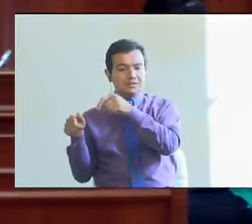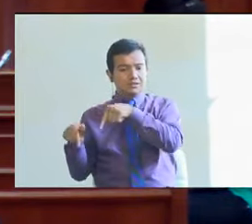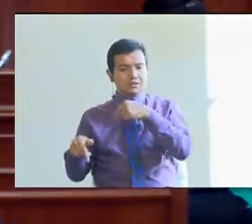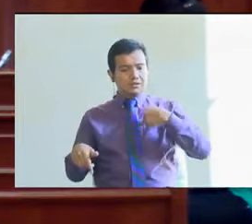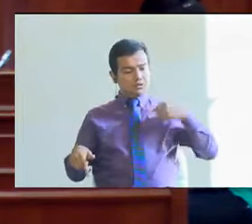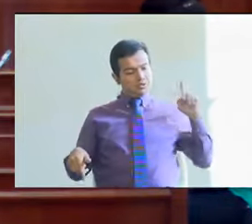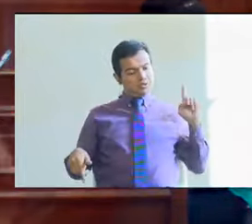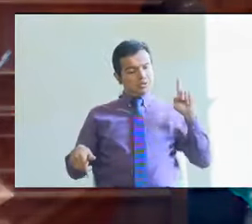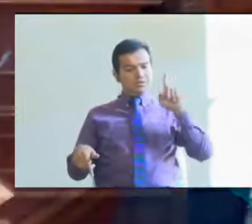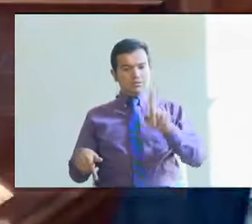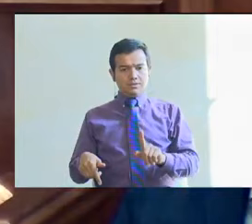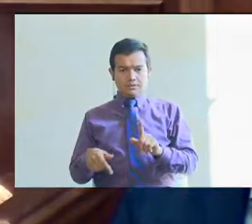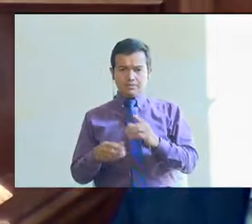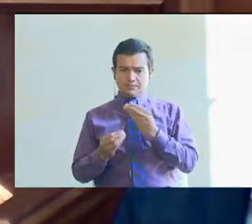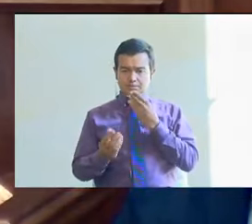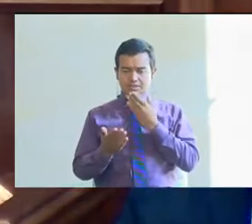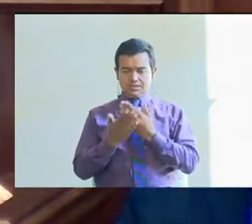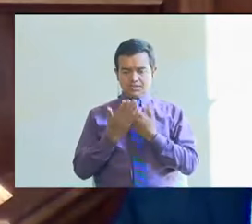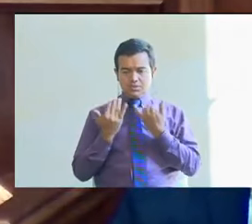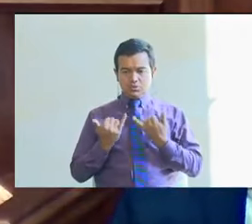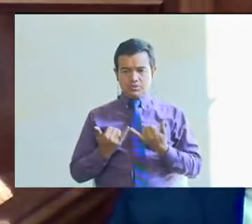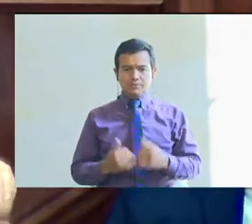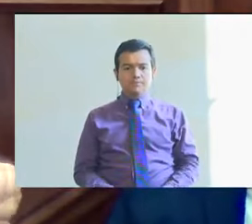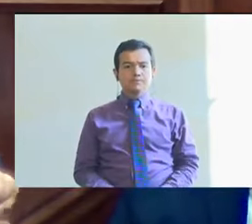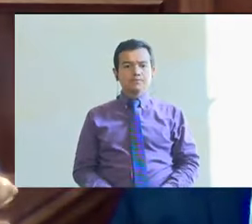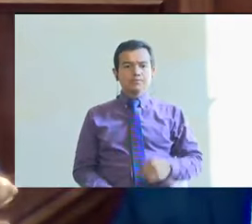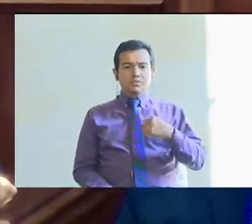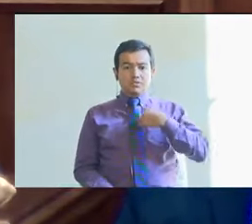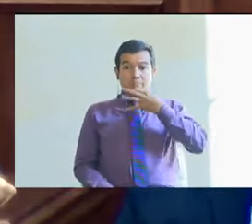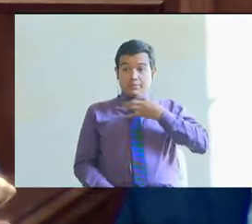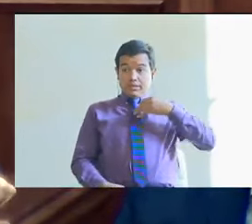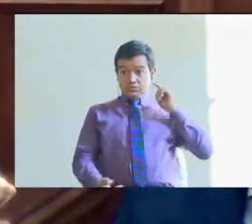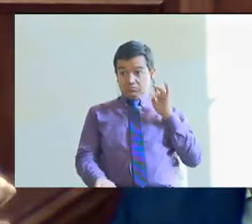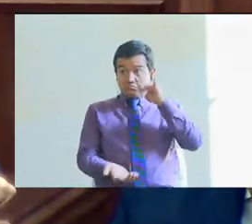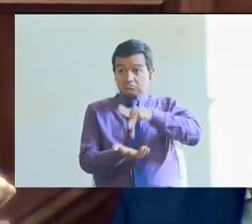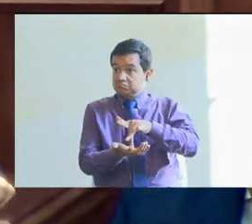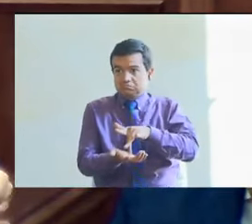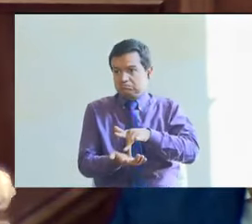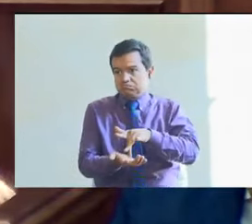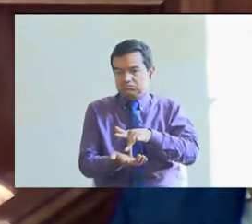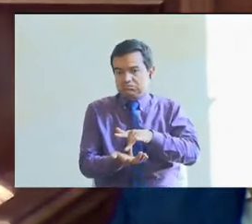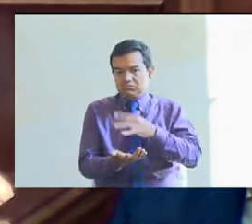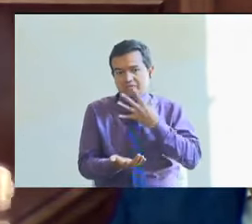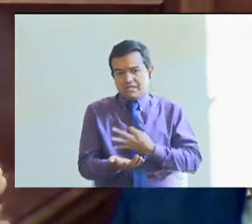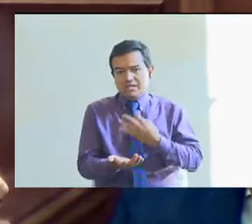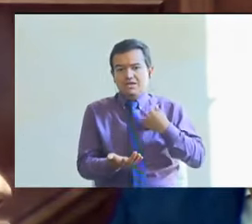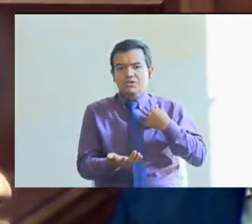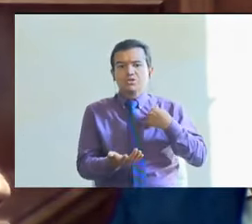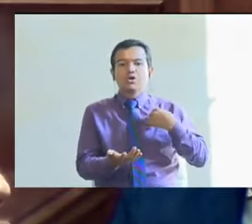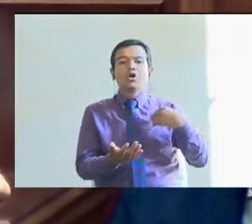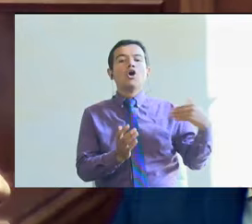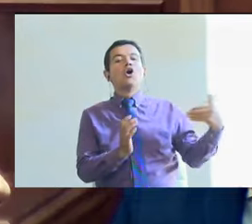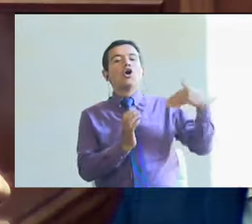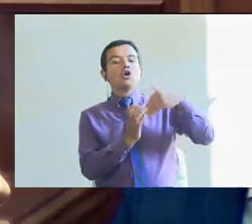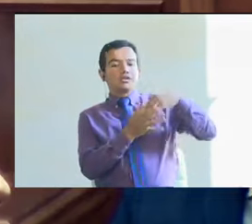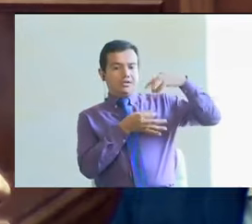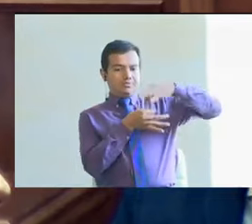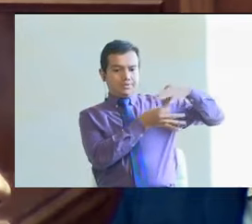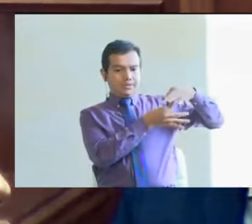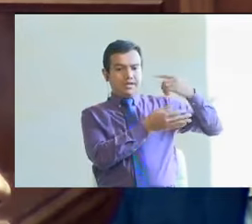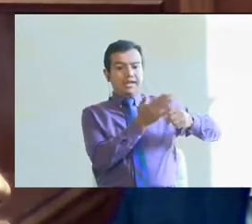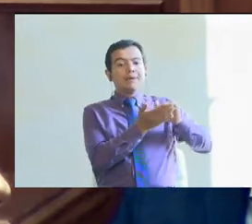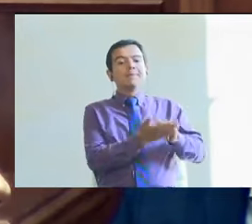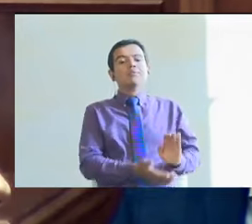acá el día de hoy yo no debería estar acá el día de hoy yo debía haber sido reelecto alcalde de atillo en